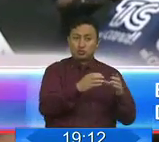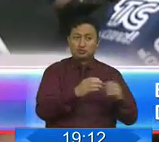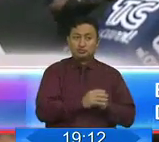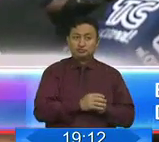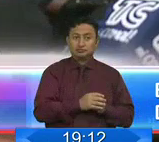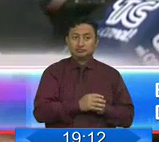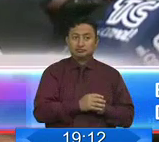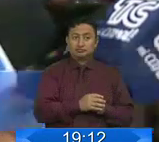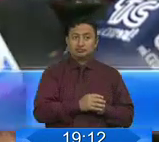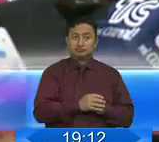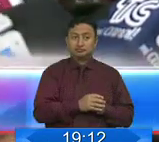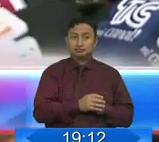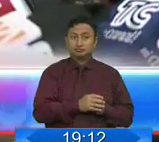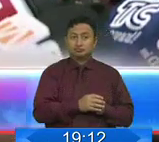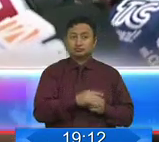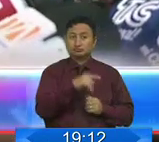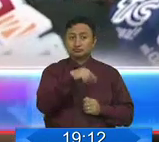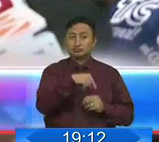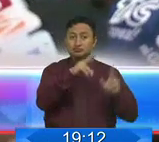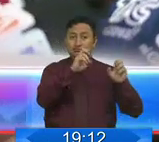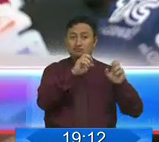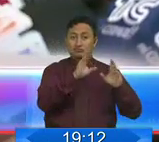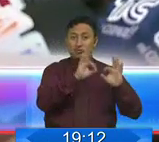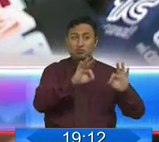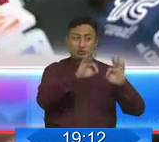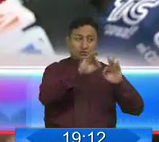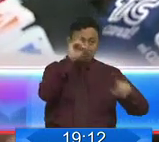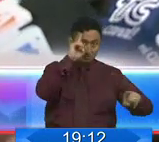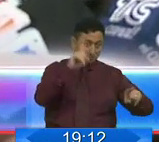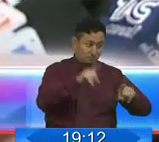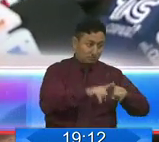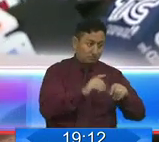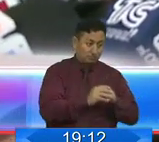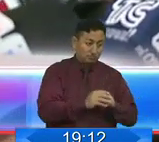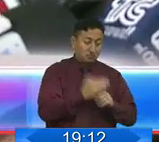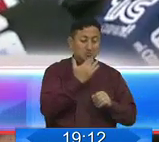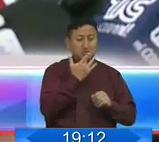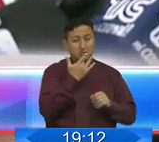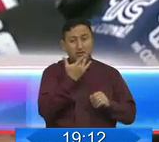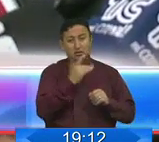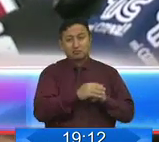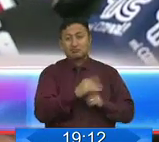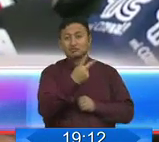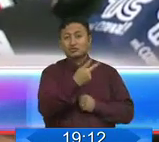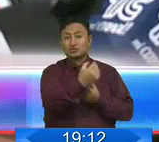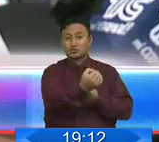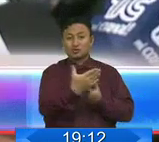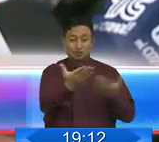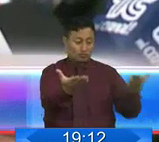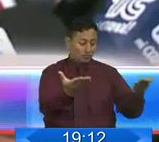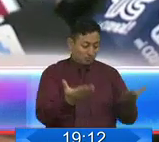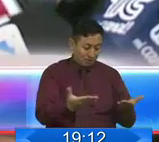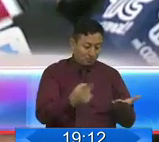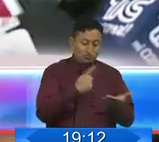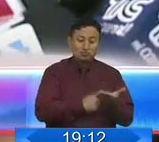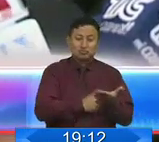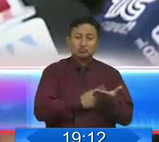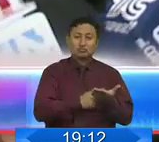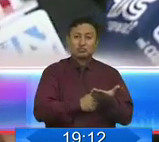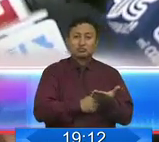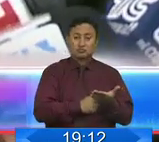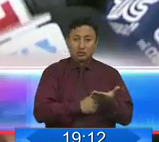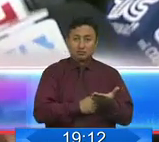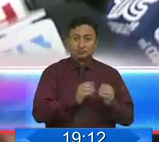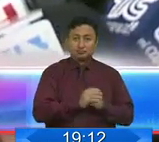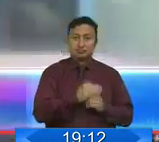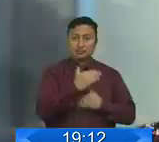una postura unánime en este tema. Yo prefiero hacer un análisis de los dos informes ya como bloque y una vez que tengamos una postura la